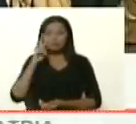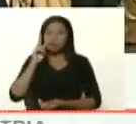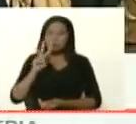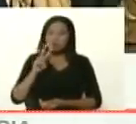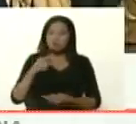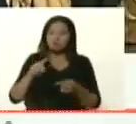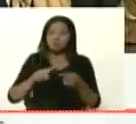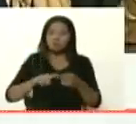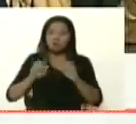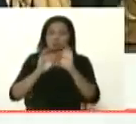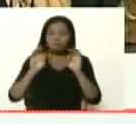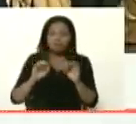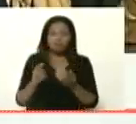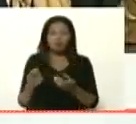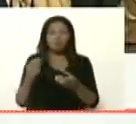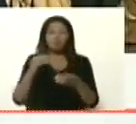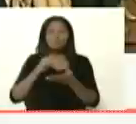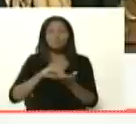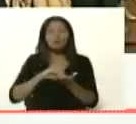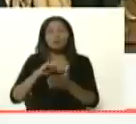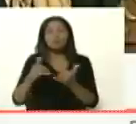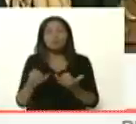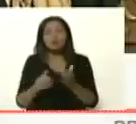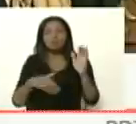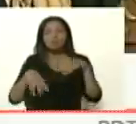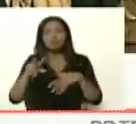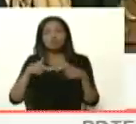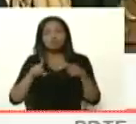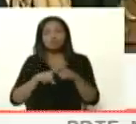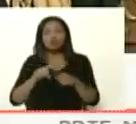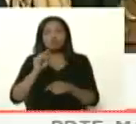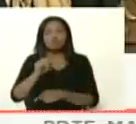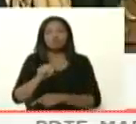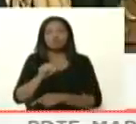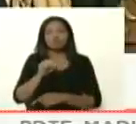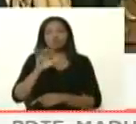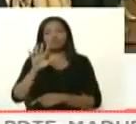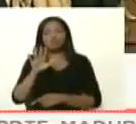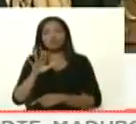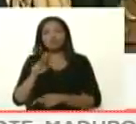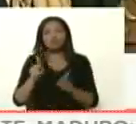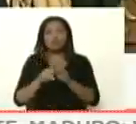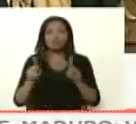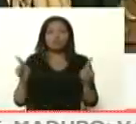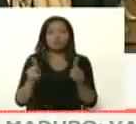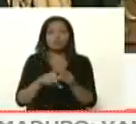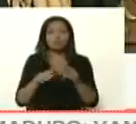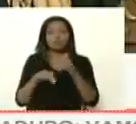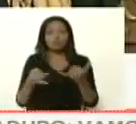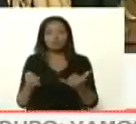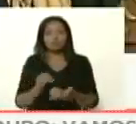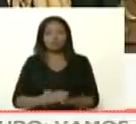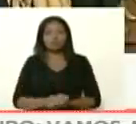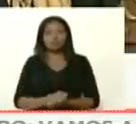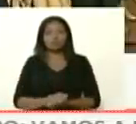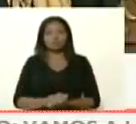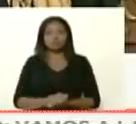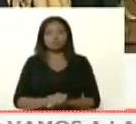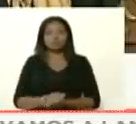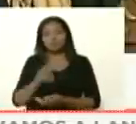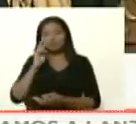visualizar la instalación de 12.5 kilómetros de vía férrea para el